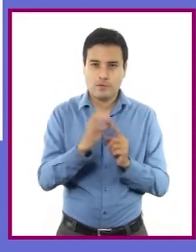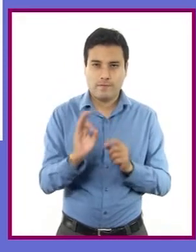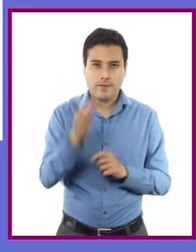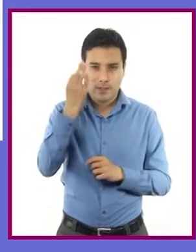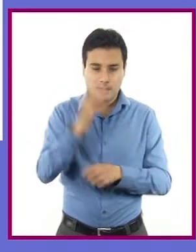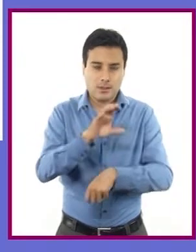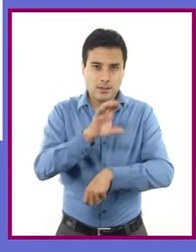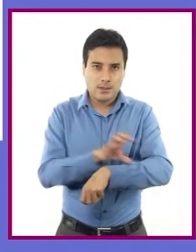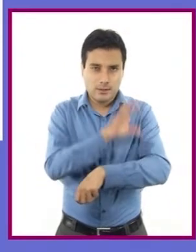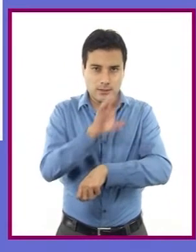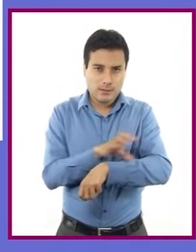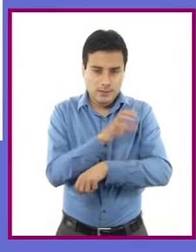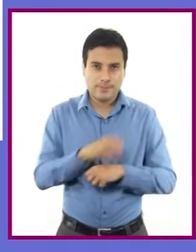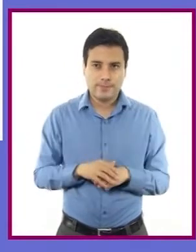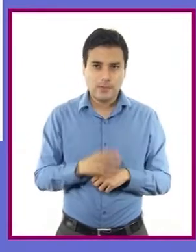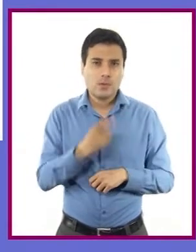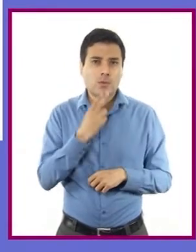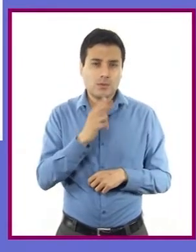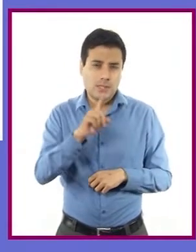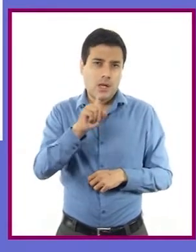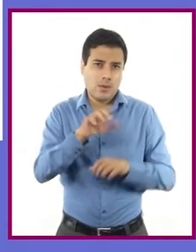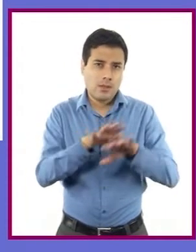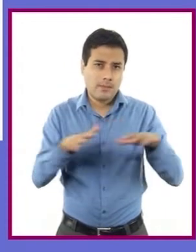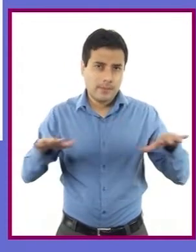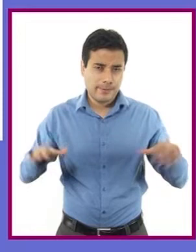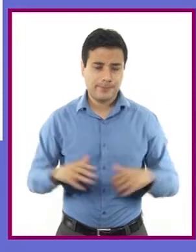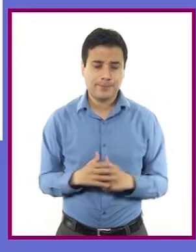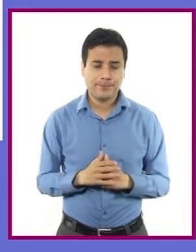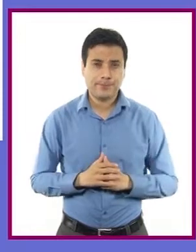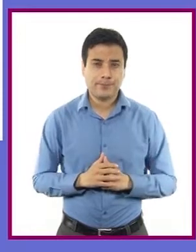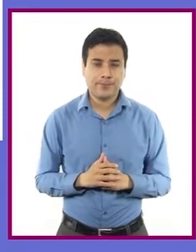Electricidad y que usa agua de mar para refrigerarse.